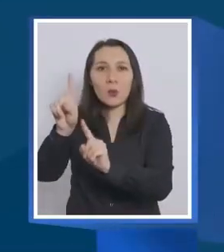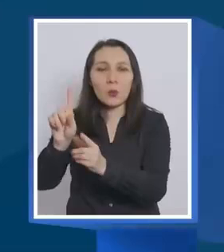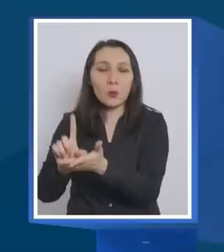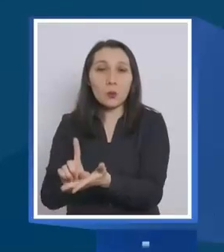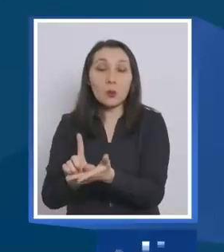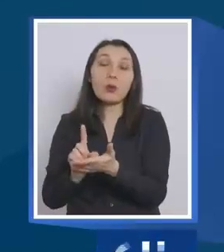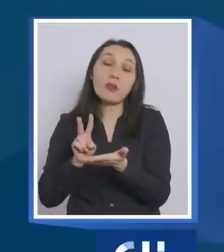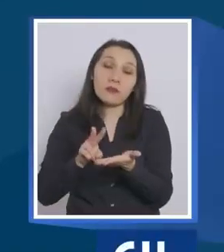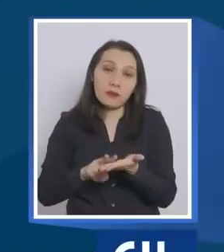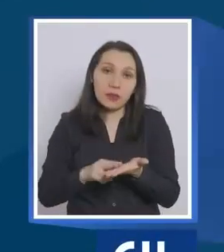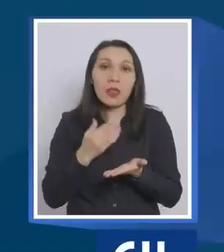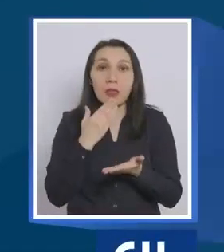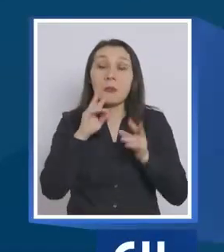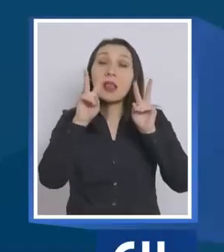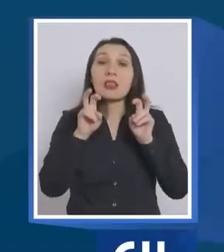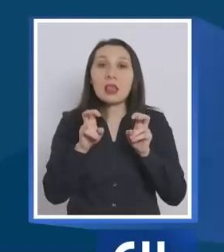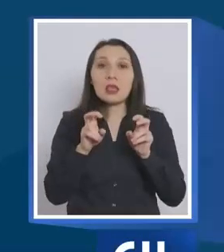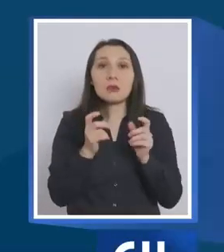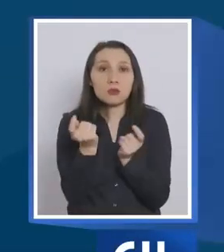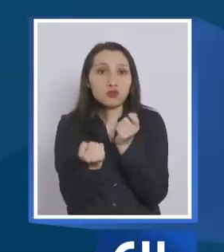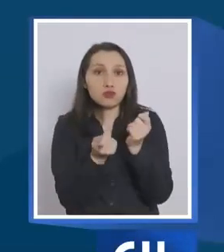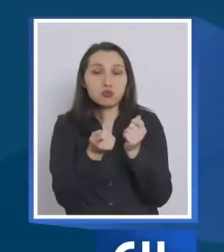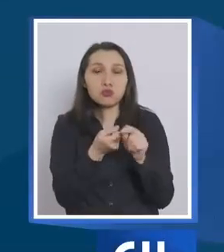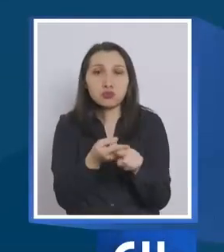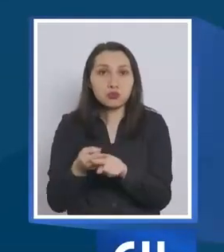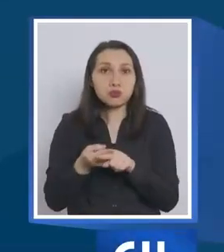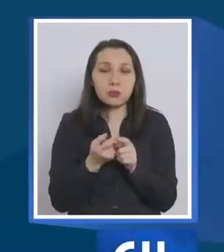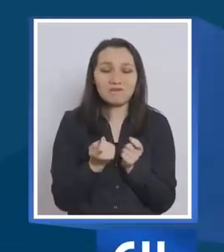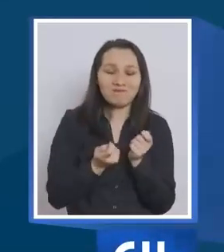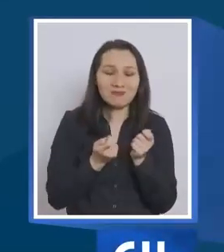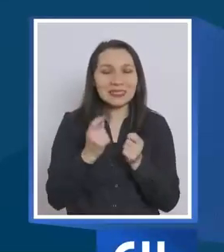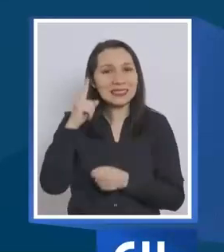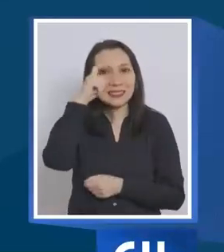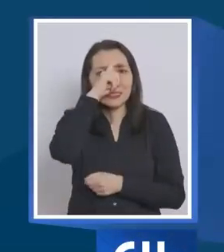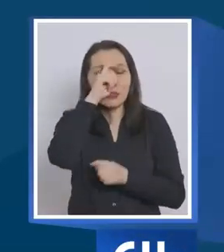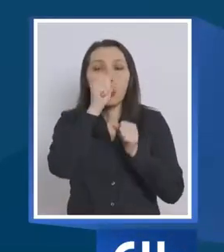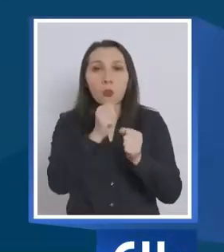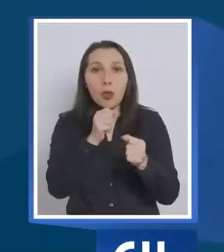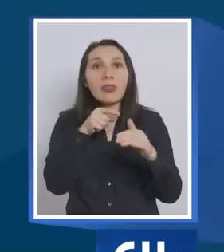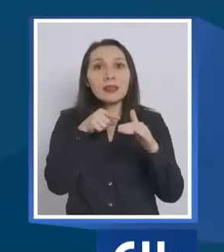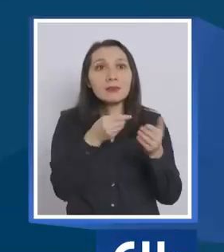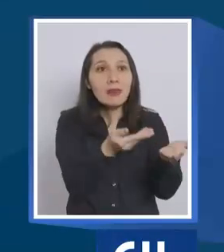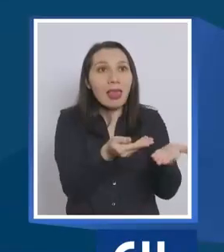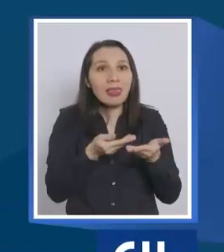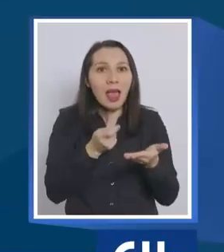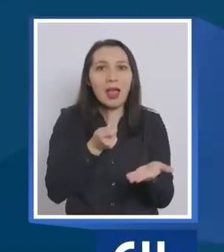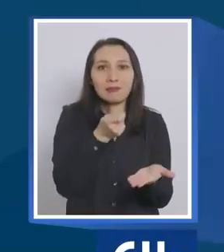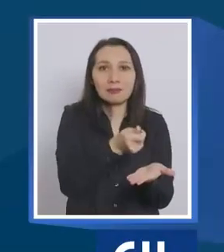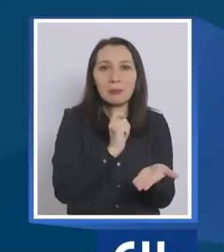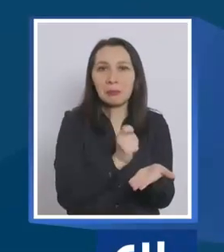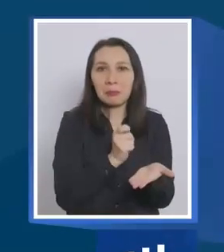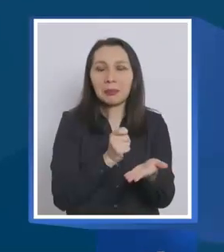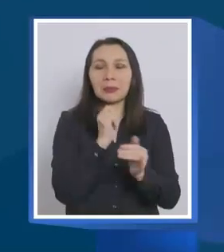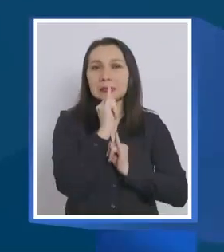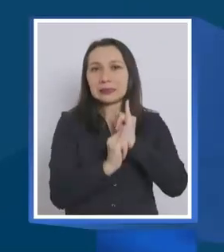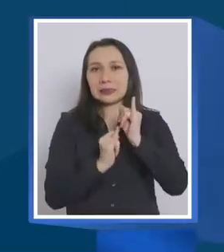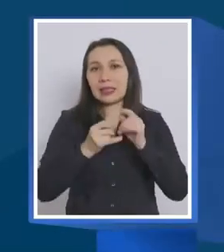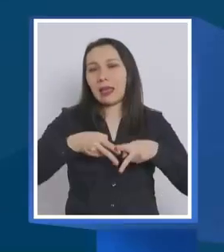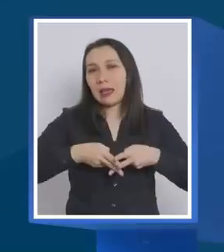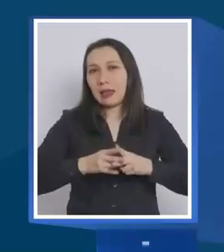y ciertamente también aspectos socioeconómicos que dificultan a veces el acceso a estas